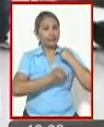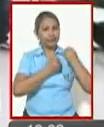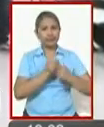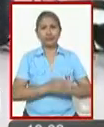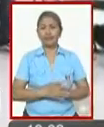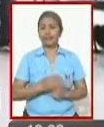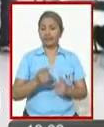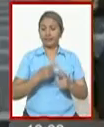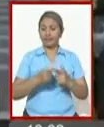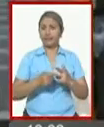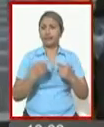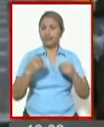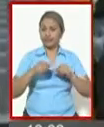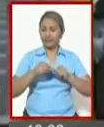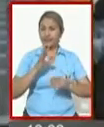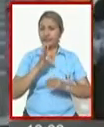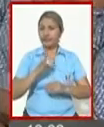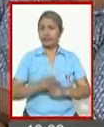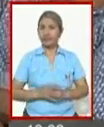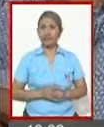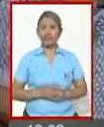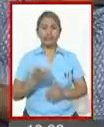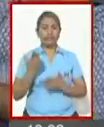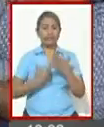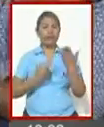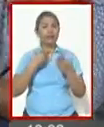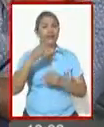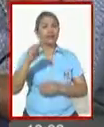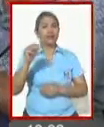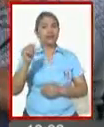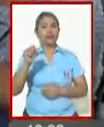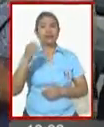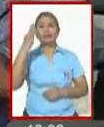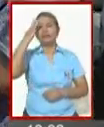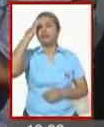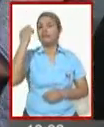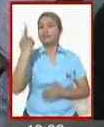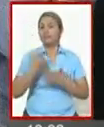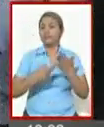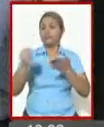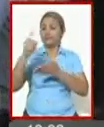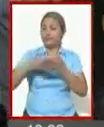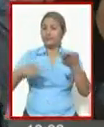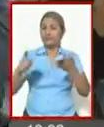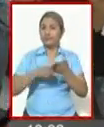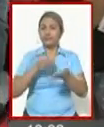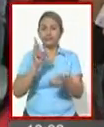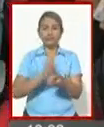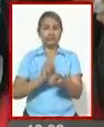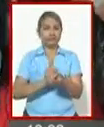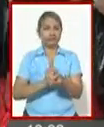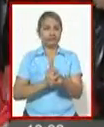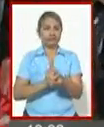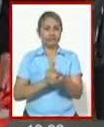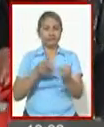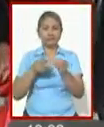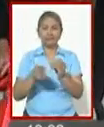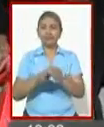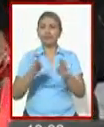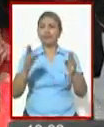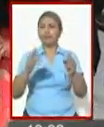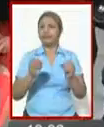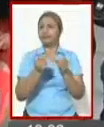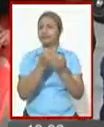sufriendo y eso es lo que tenemos que manifestarlo. ¿Pero qué dice el Movimiento Socialismo acerca de estas críticas que hacen los médicos a la inauguración